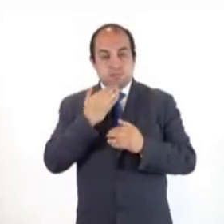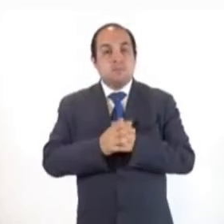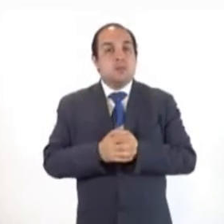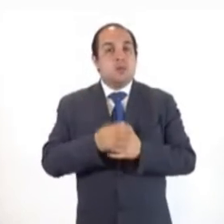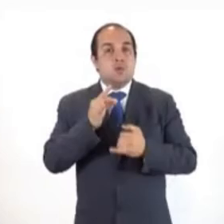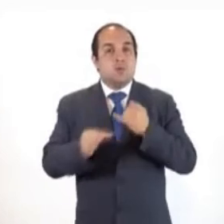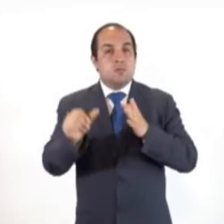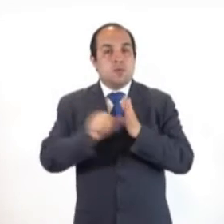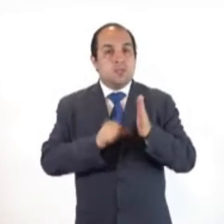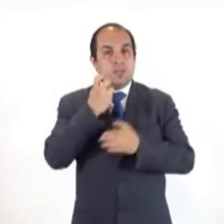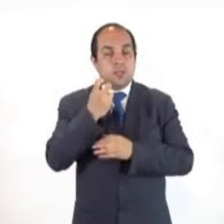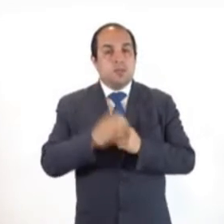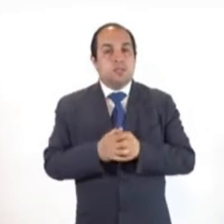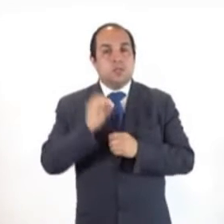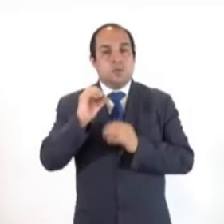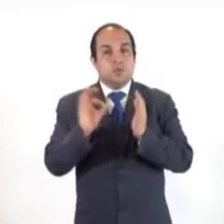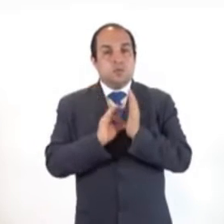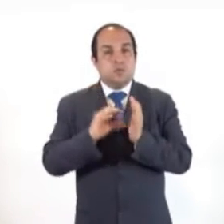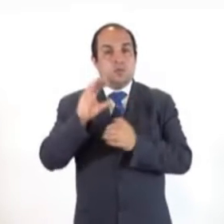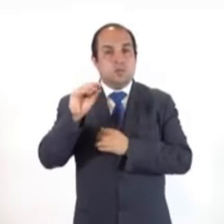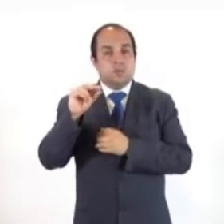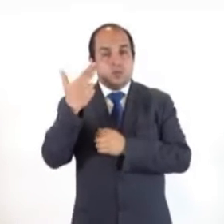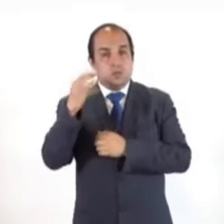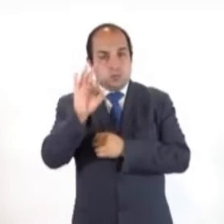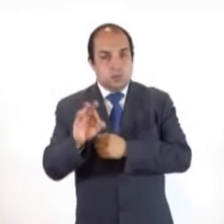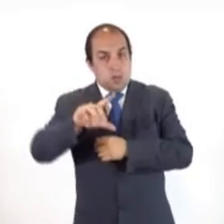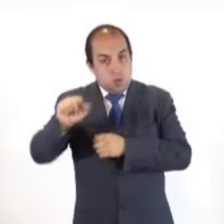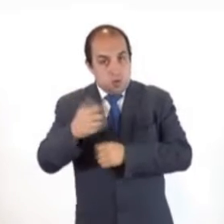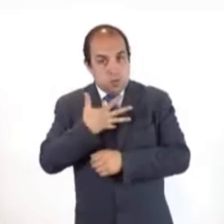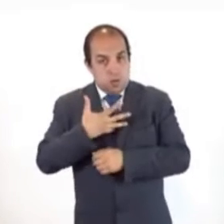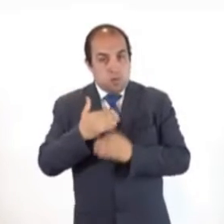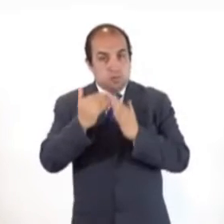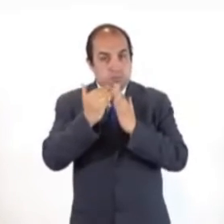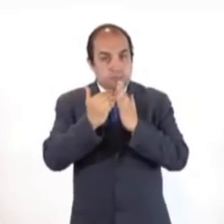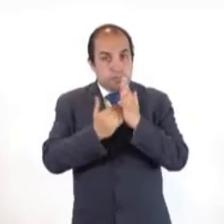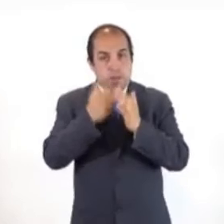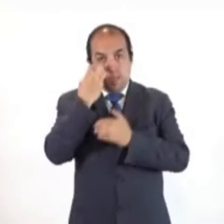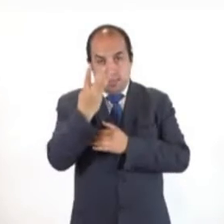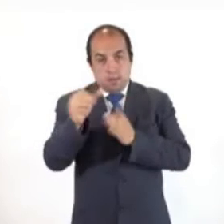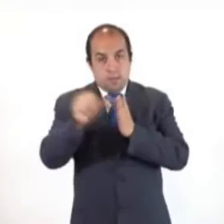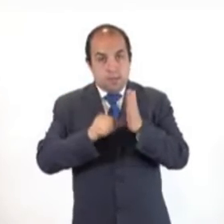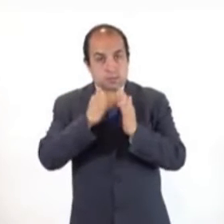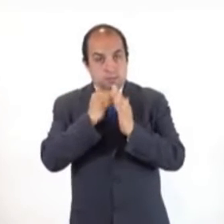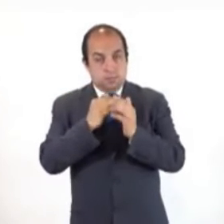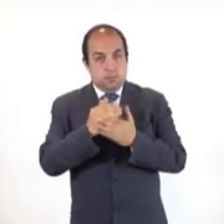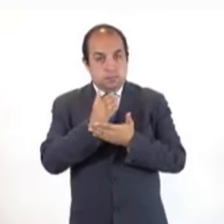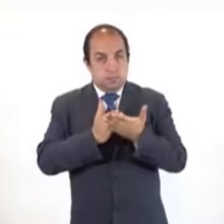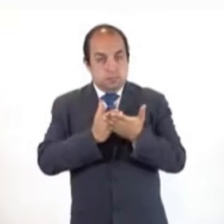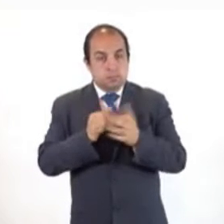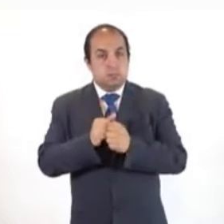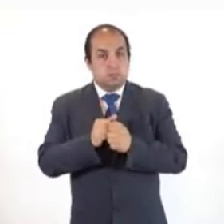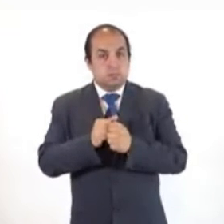del 0.85% es, aún después de que llevamos bajando 3 meses y medio, esta tasa reproductiva